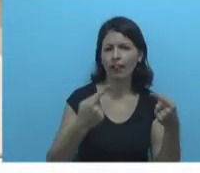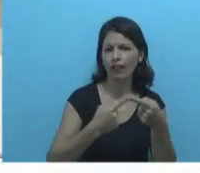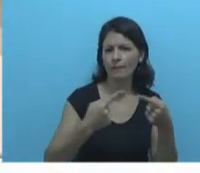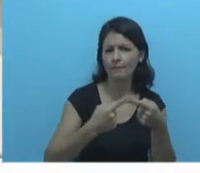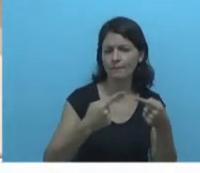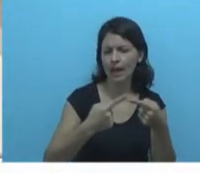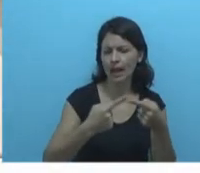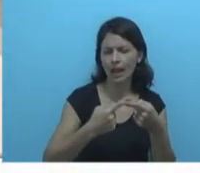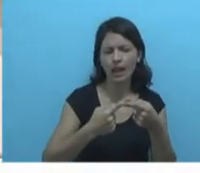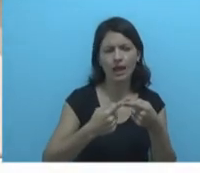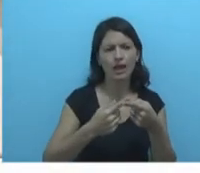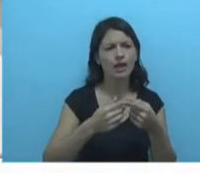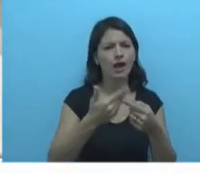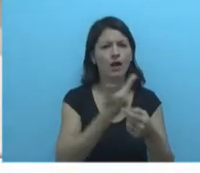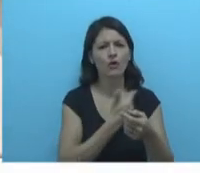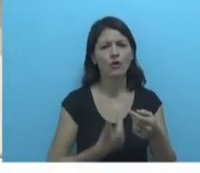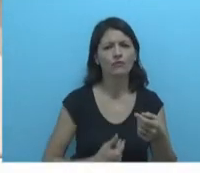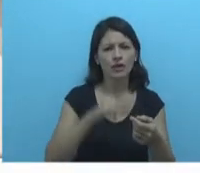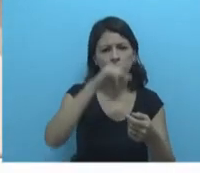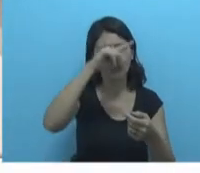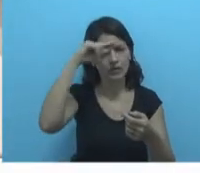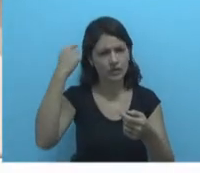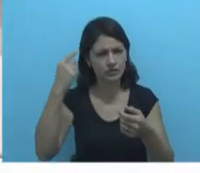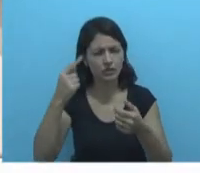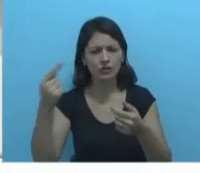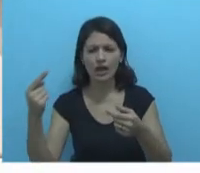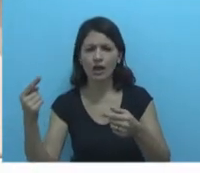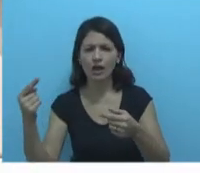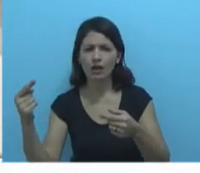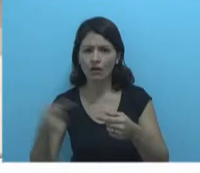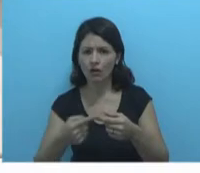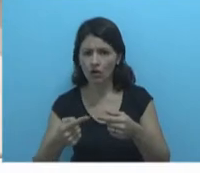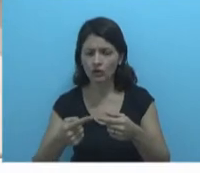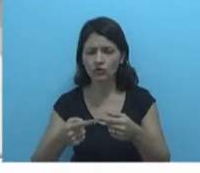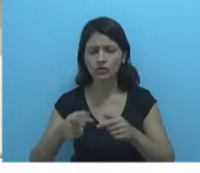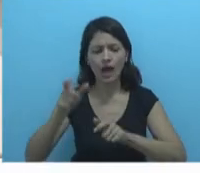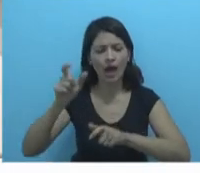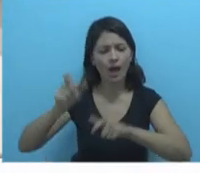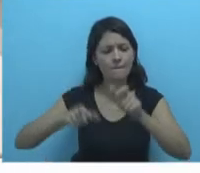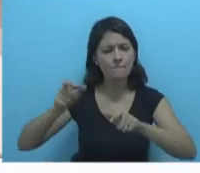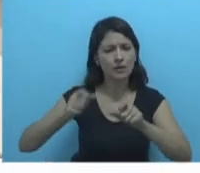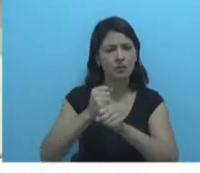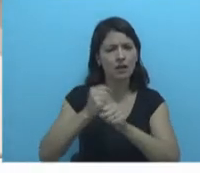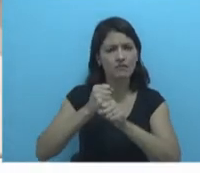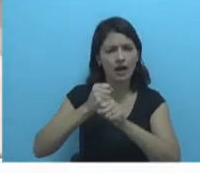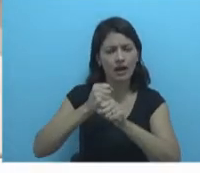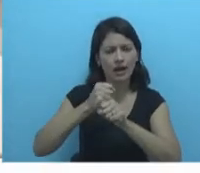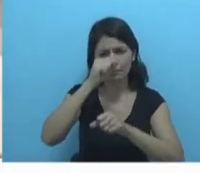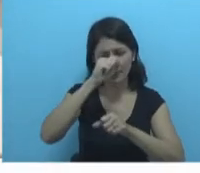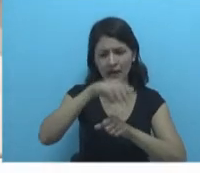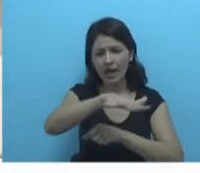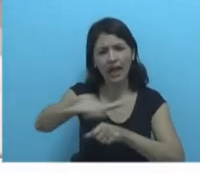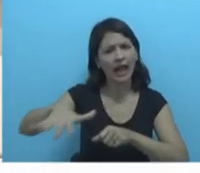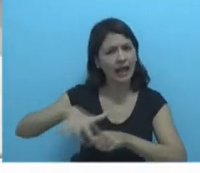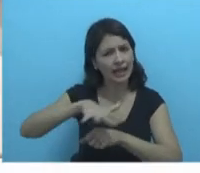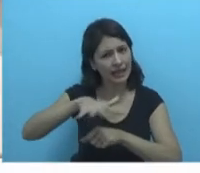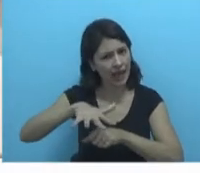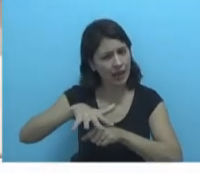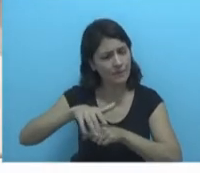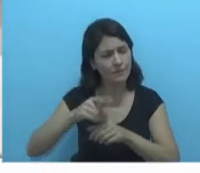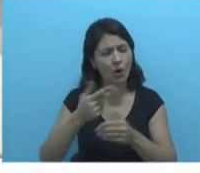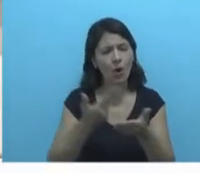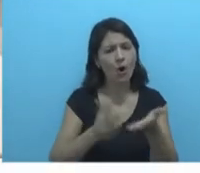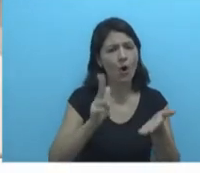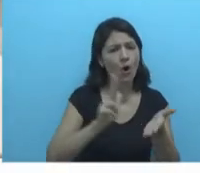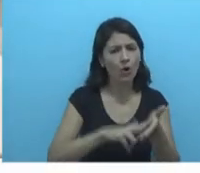los sectores agropecuarios. Estamos asistiendo a un nuevo round entre el kirchnerismo y el campo. Por en un